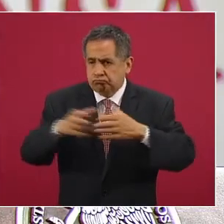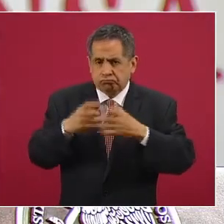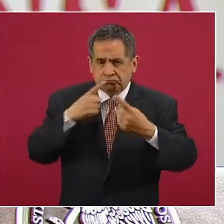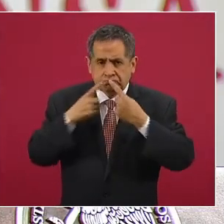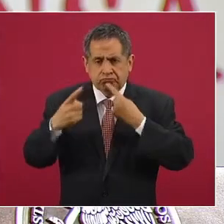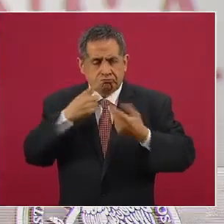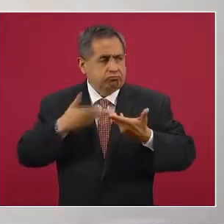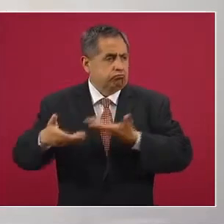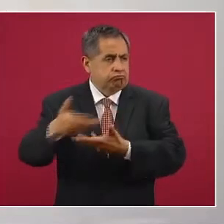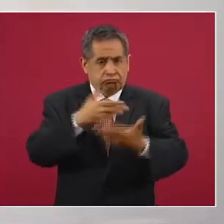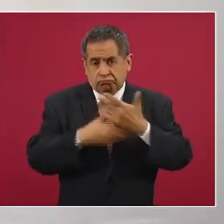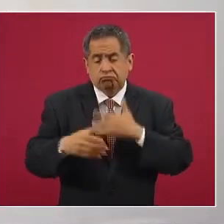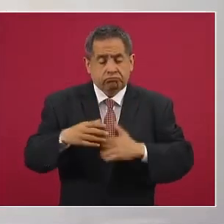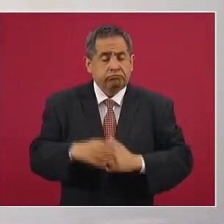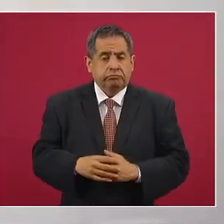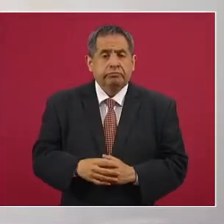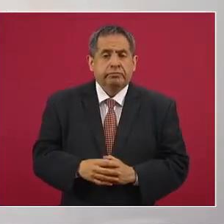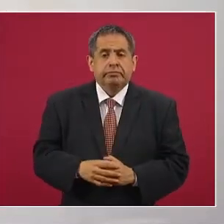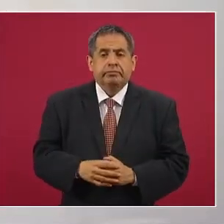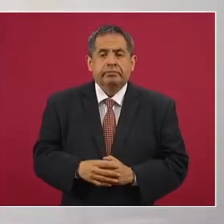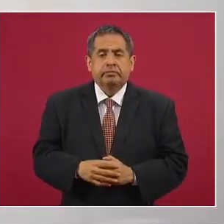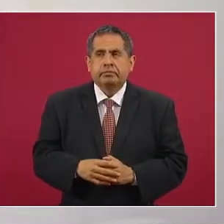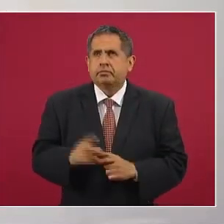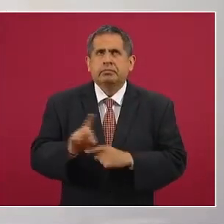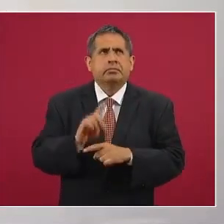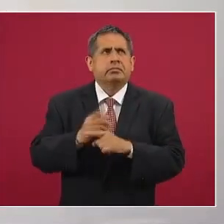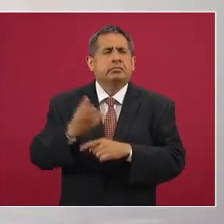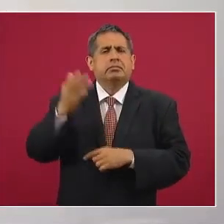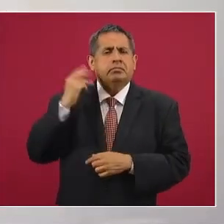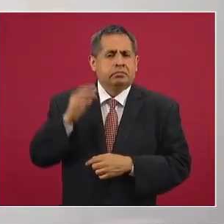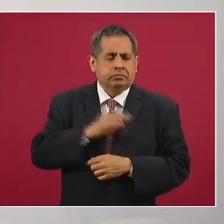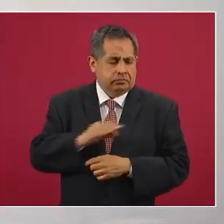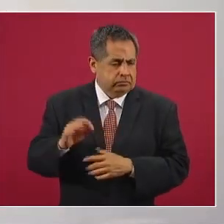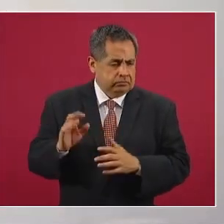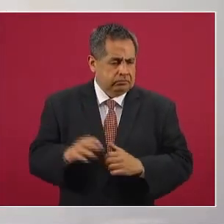nos estamos reuniendo. Desde hace